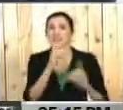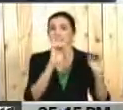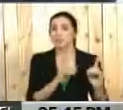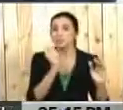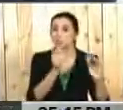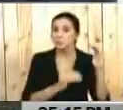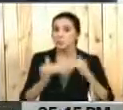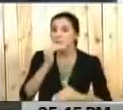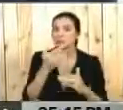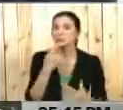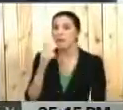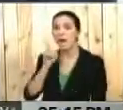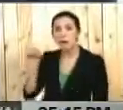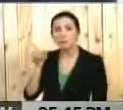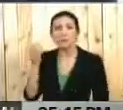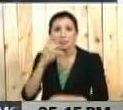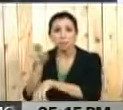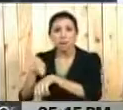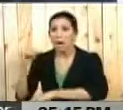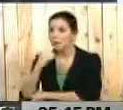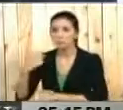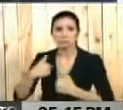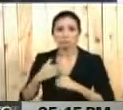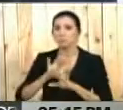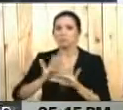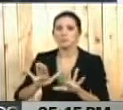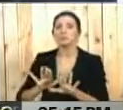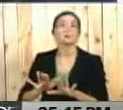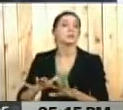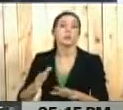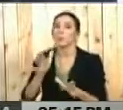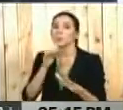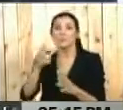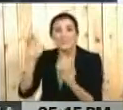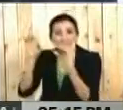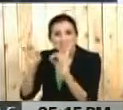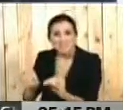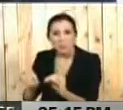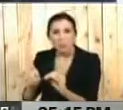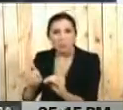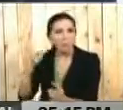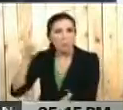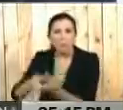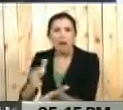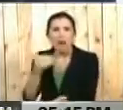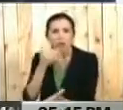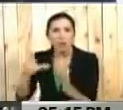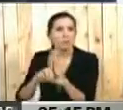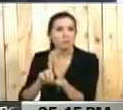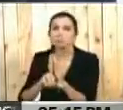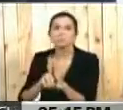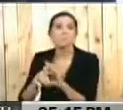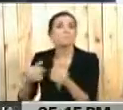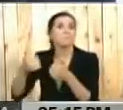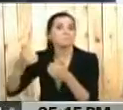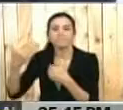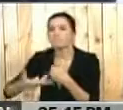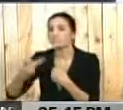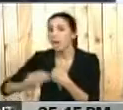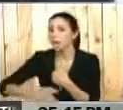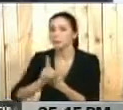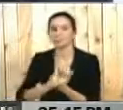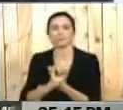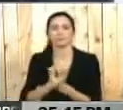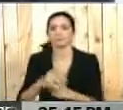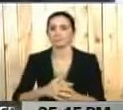perder eficacia a cualquier decisión que tome la Asamblea Nacional. Y además es muy grave que